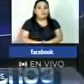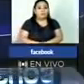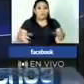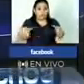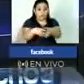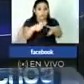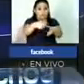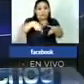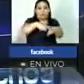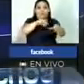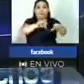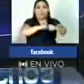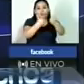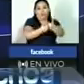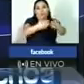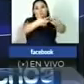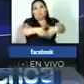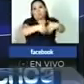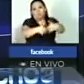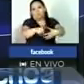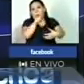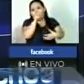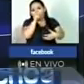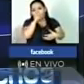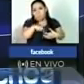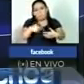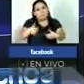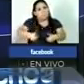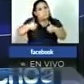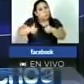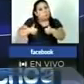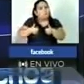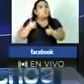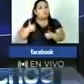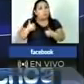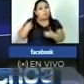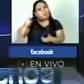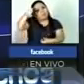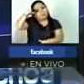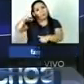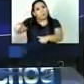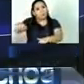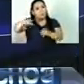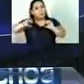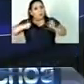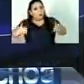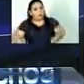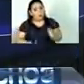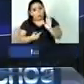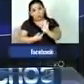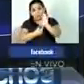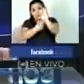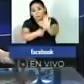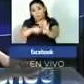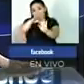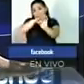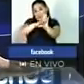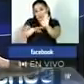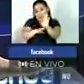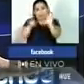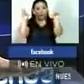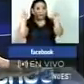Asociación Nacional de la Empresa Privada da su respaldo al plan presentado por el gobierno para reactivar la economía tras la emergencia